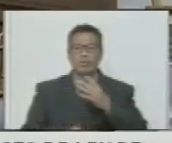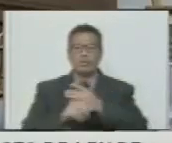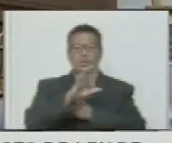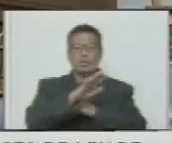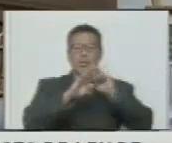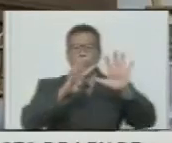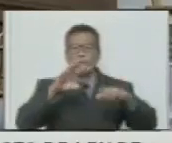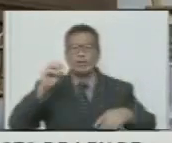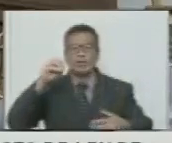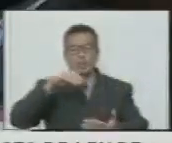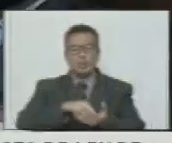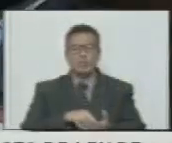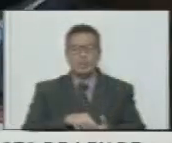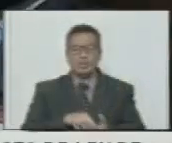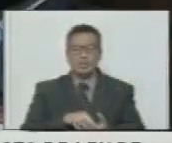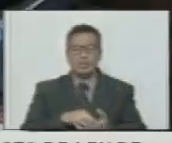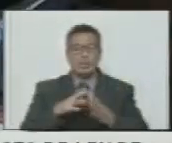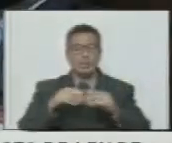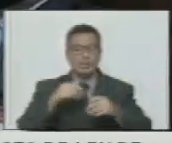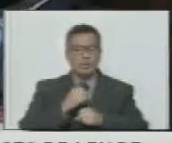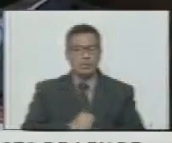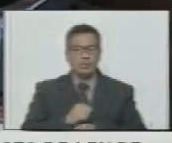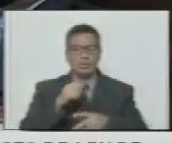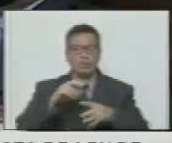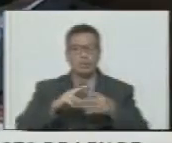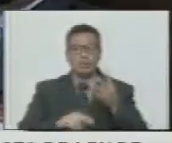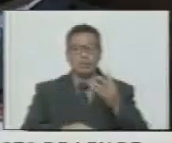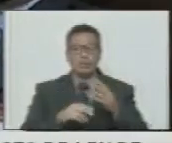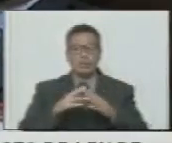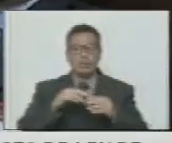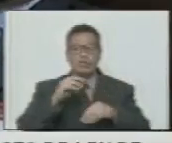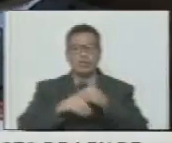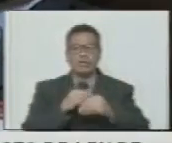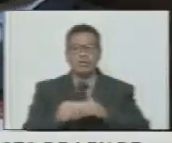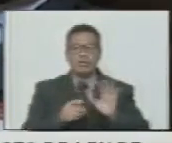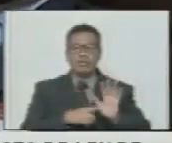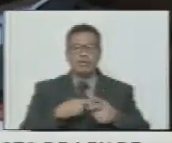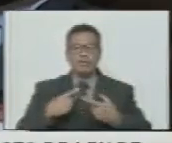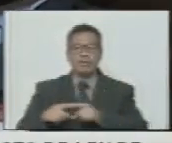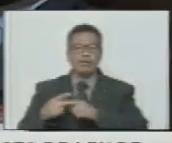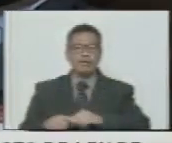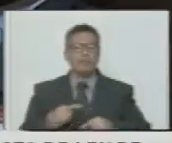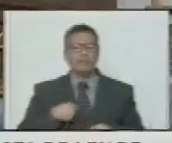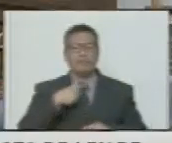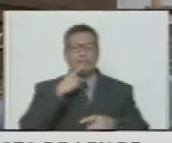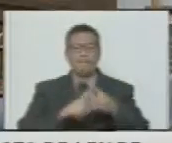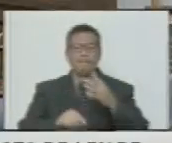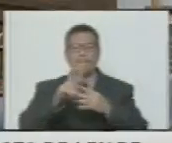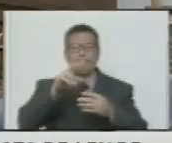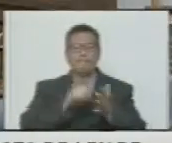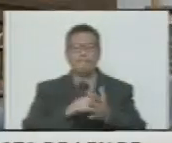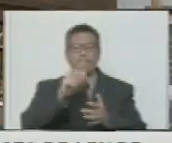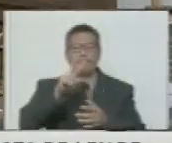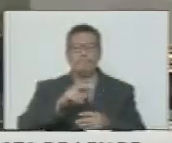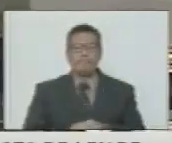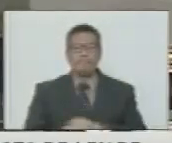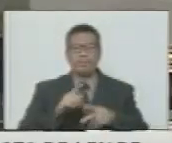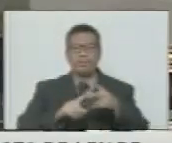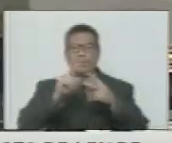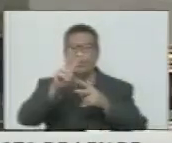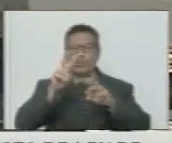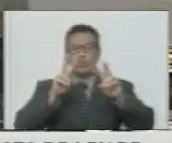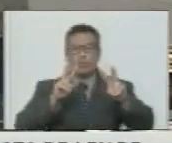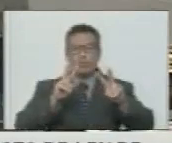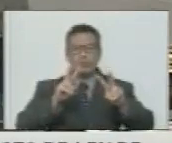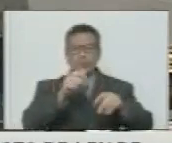de 590.000 para las que aspiren a operar en ramos simultáneamente. 2.2. En